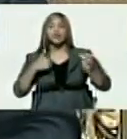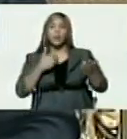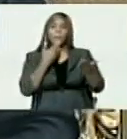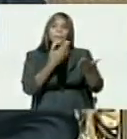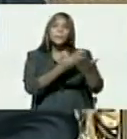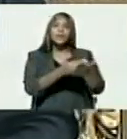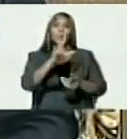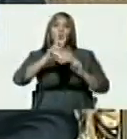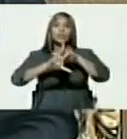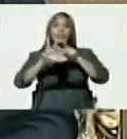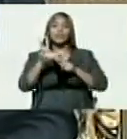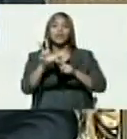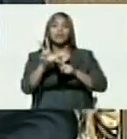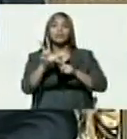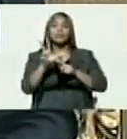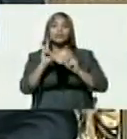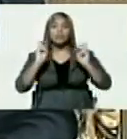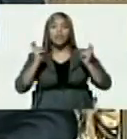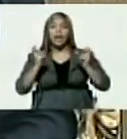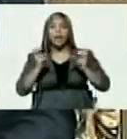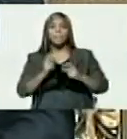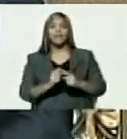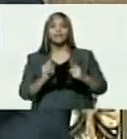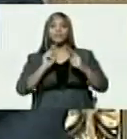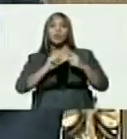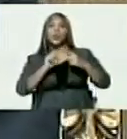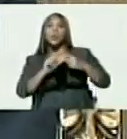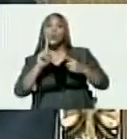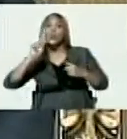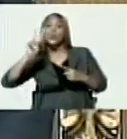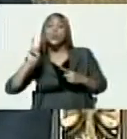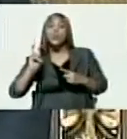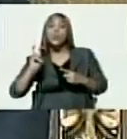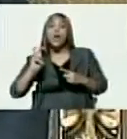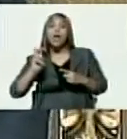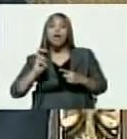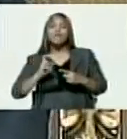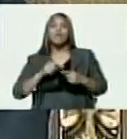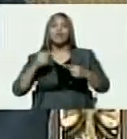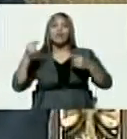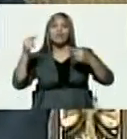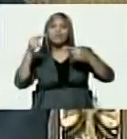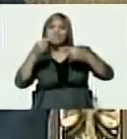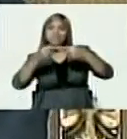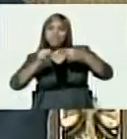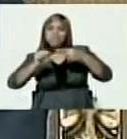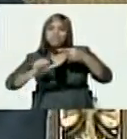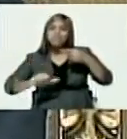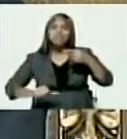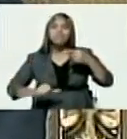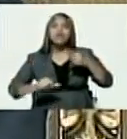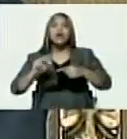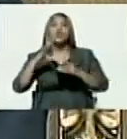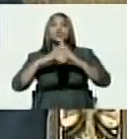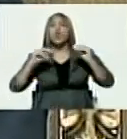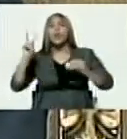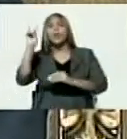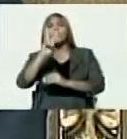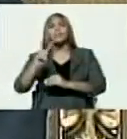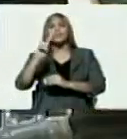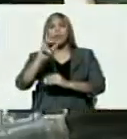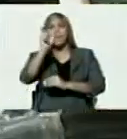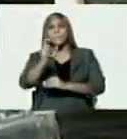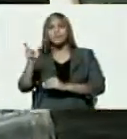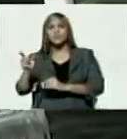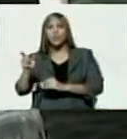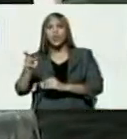Un nuevo registro electoral para todos los venezolanos que viven dentro y fuera del país.